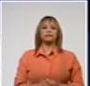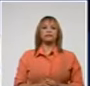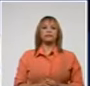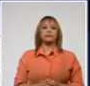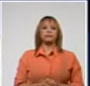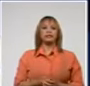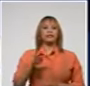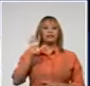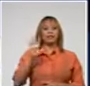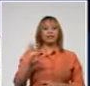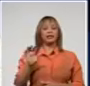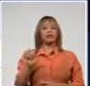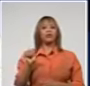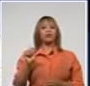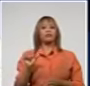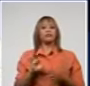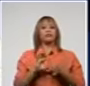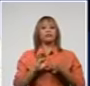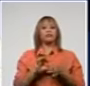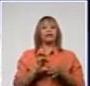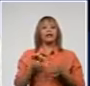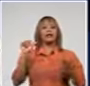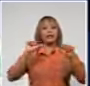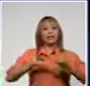5 críticos y 17 graves,